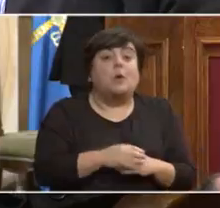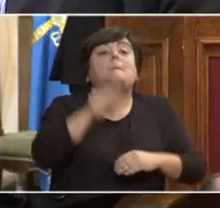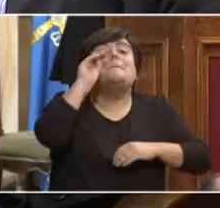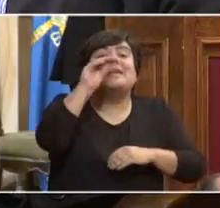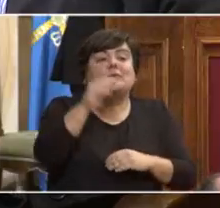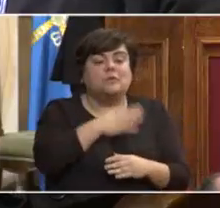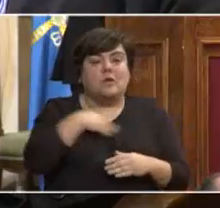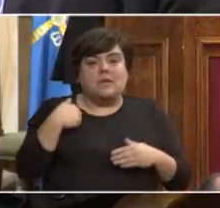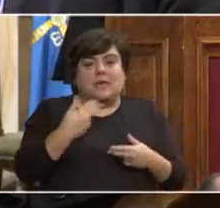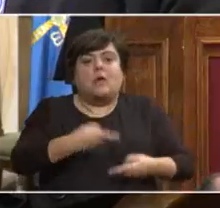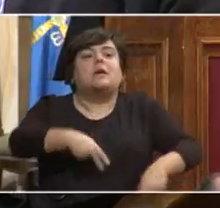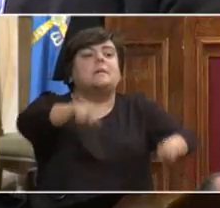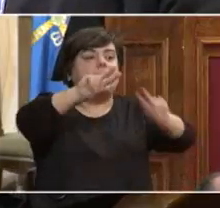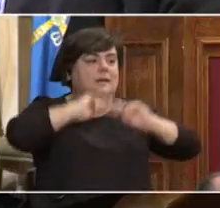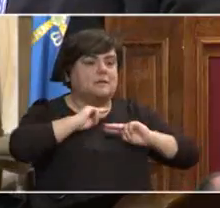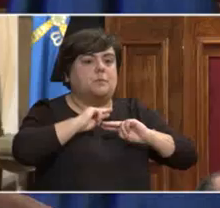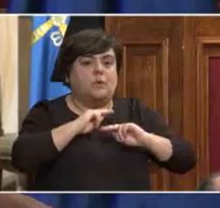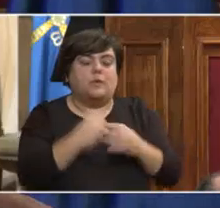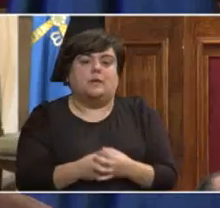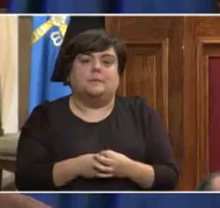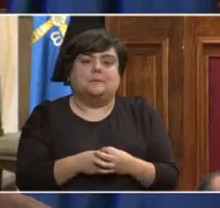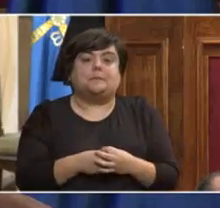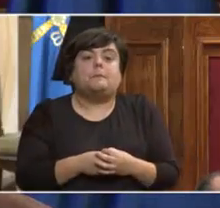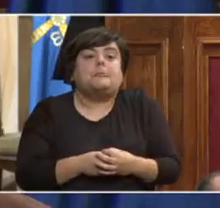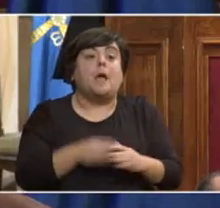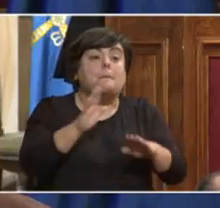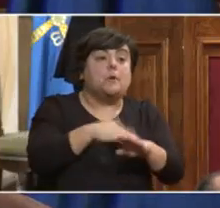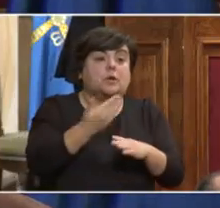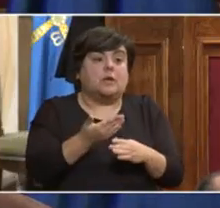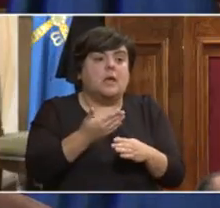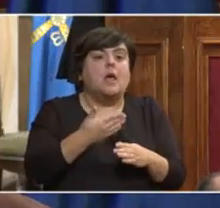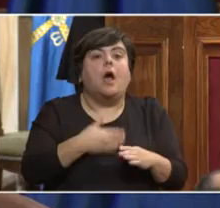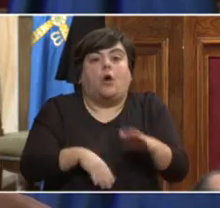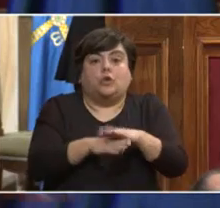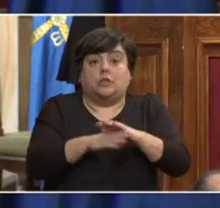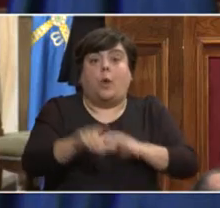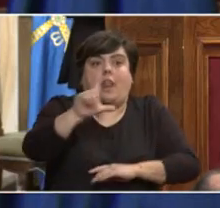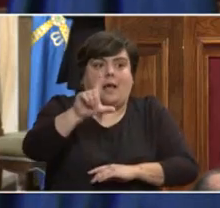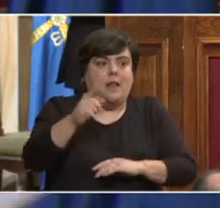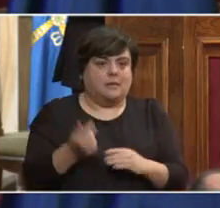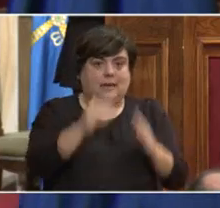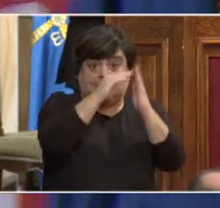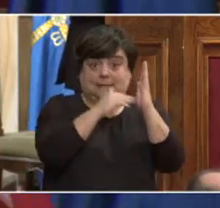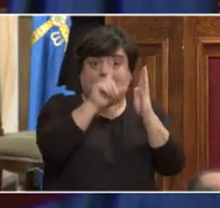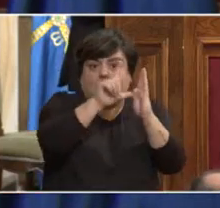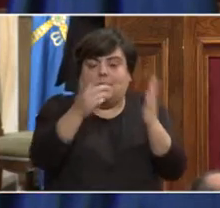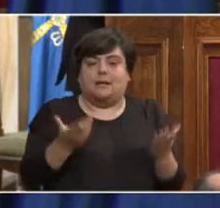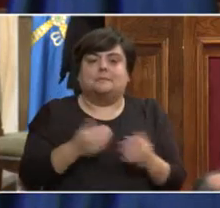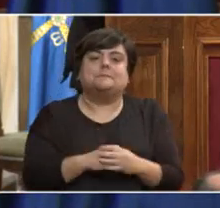Yo pregunto y quiero que alguien me responda, ¿por qué lo siguen poniendo en la L? Muchas